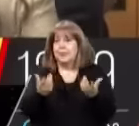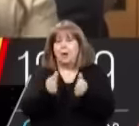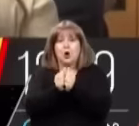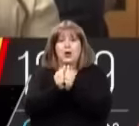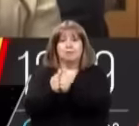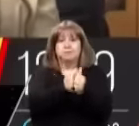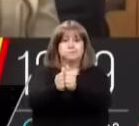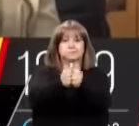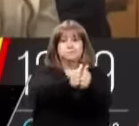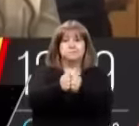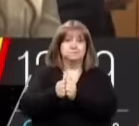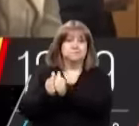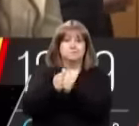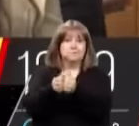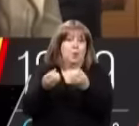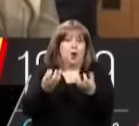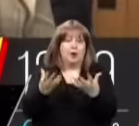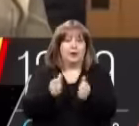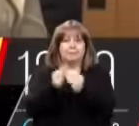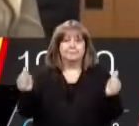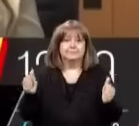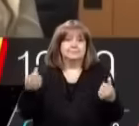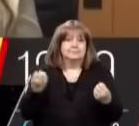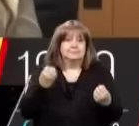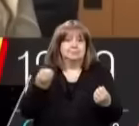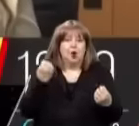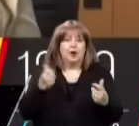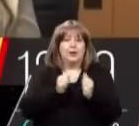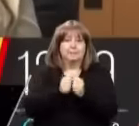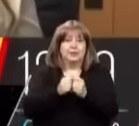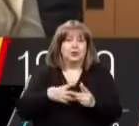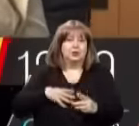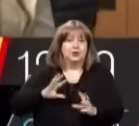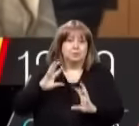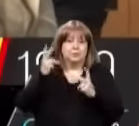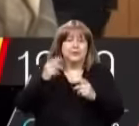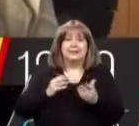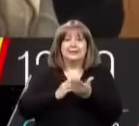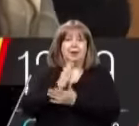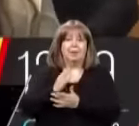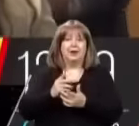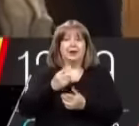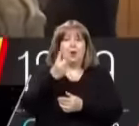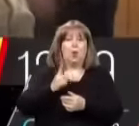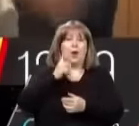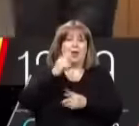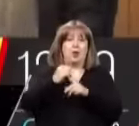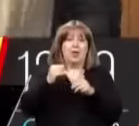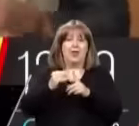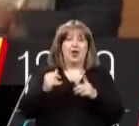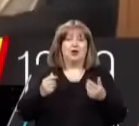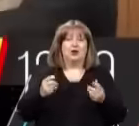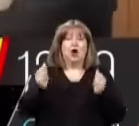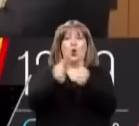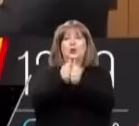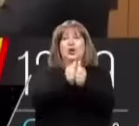o de seguridad, como quieran llamarle, pero para nosotros es una impotencia que hayan estado juntas todo este